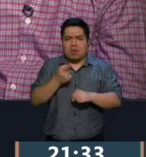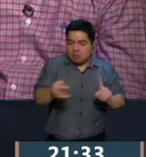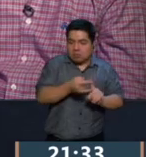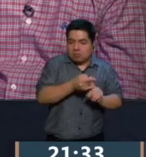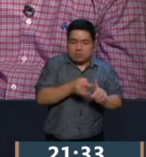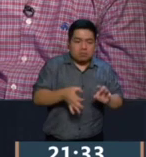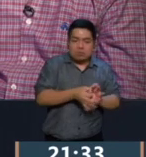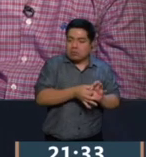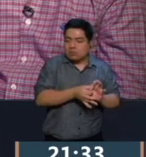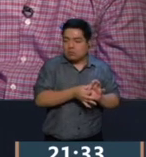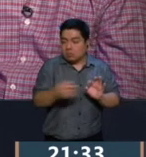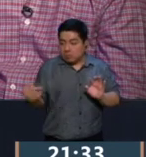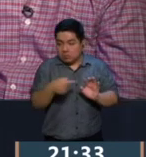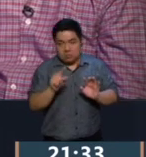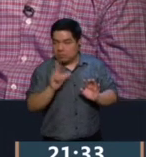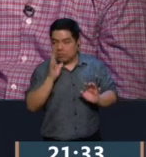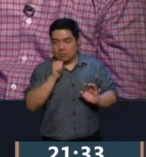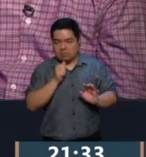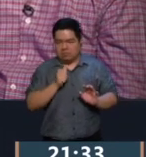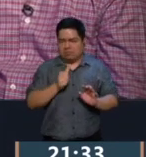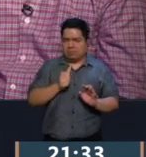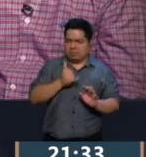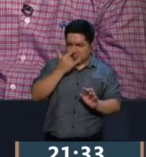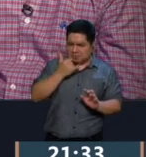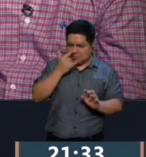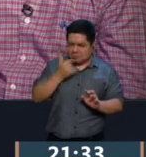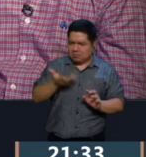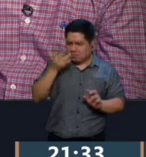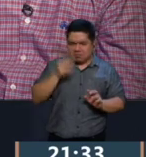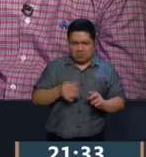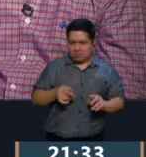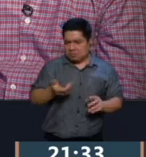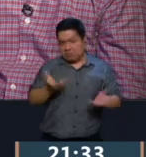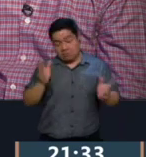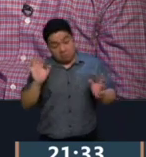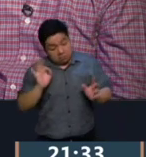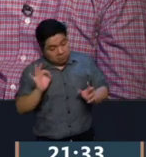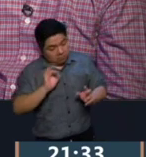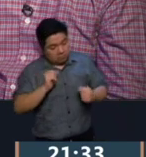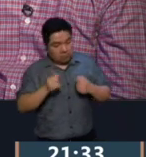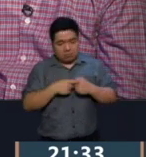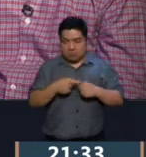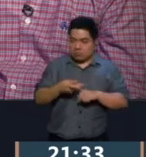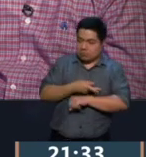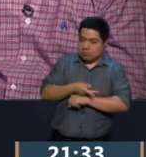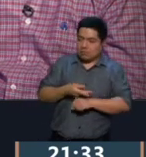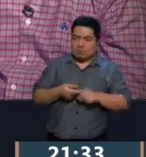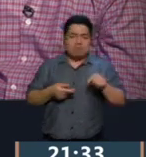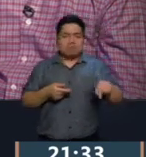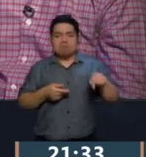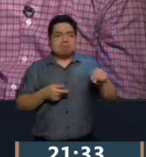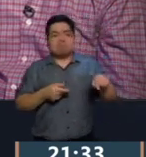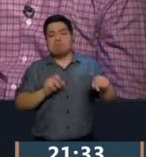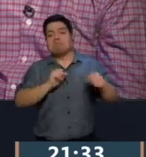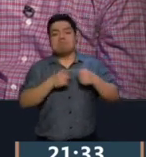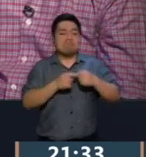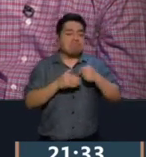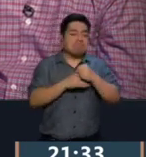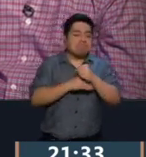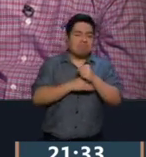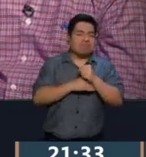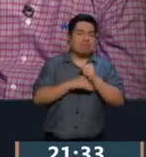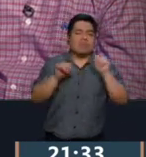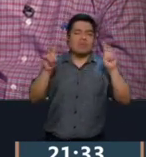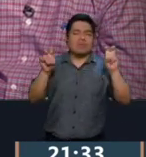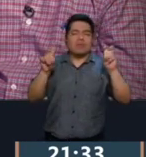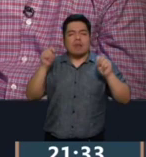ahí una puerta, un candado y nadie tener acceso. Eso huele mal, eso apesta que algo huele mal. Eso significa que algo